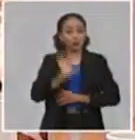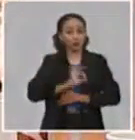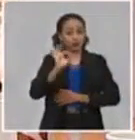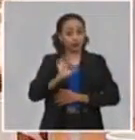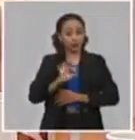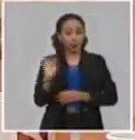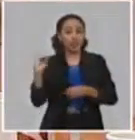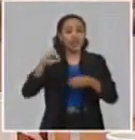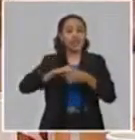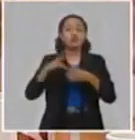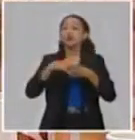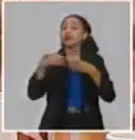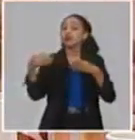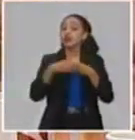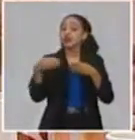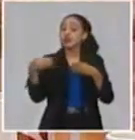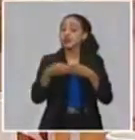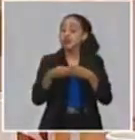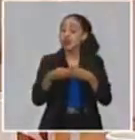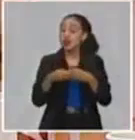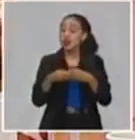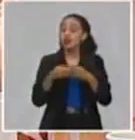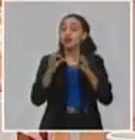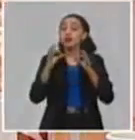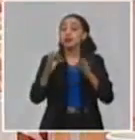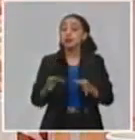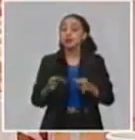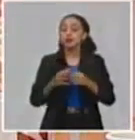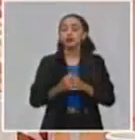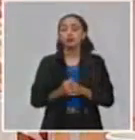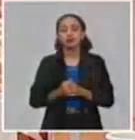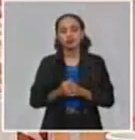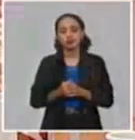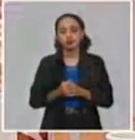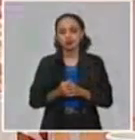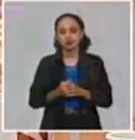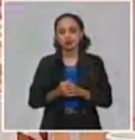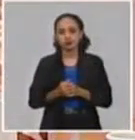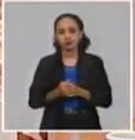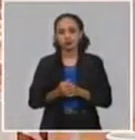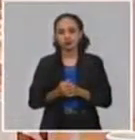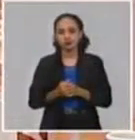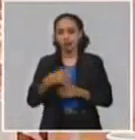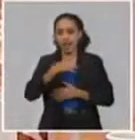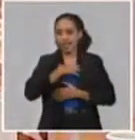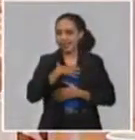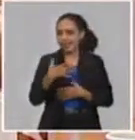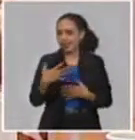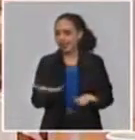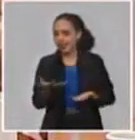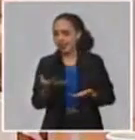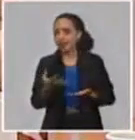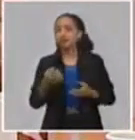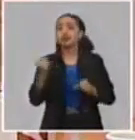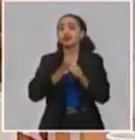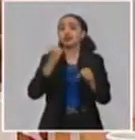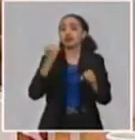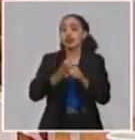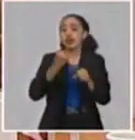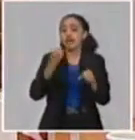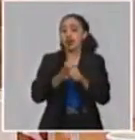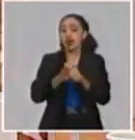en divisa lo retendrá la parte, la forma de gestión no estatal para su